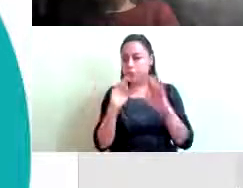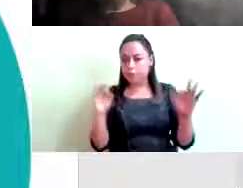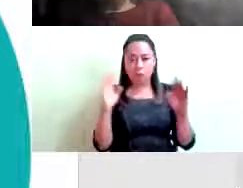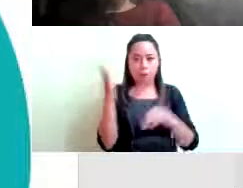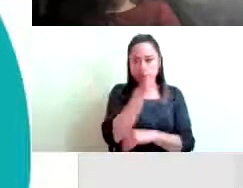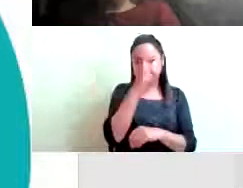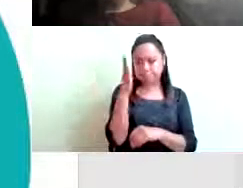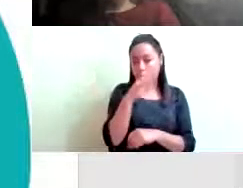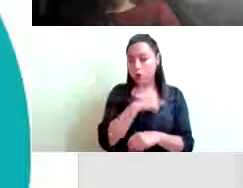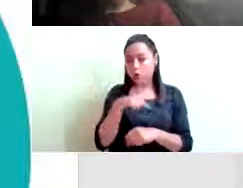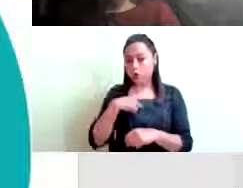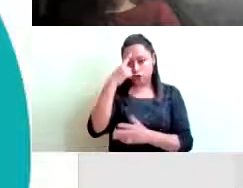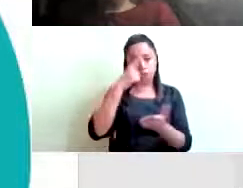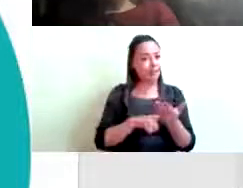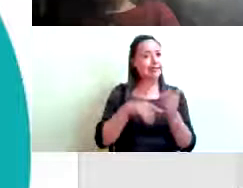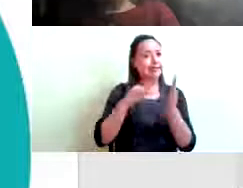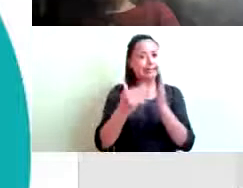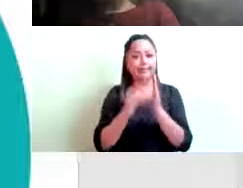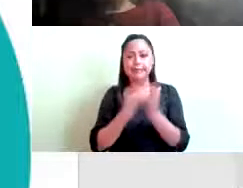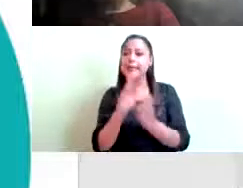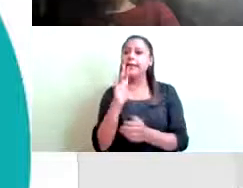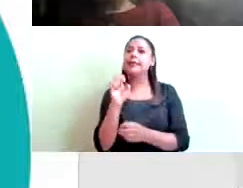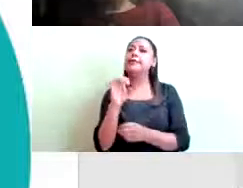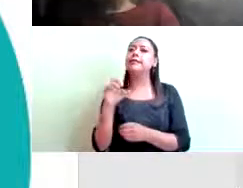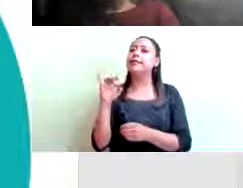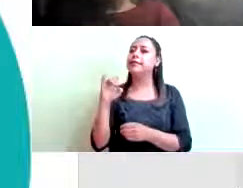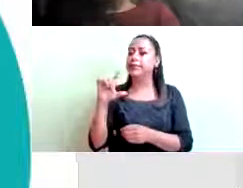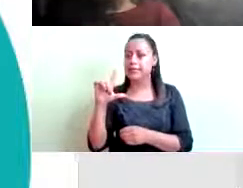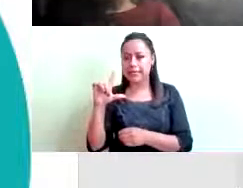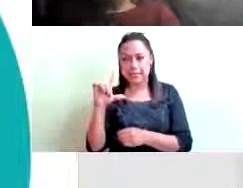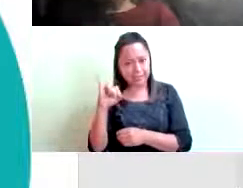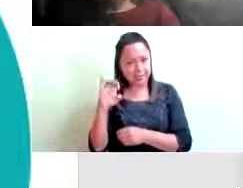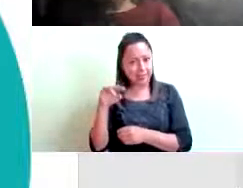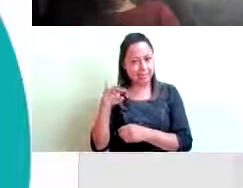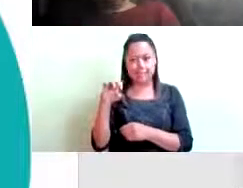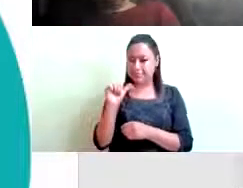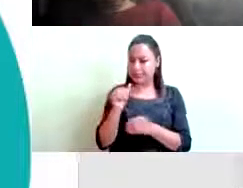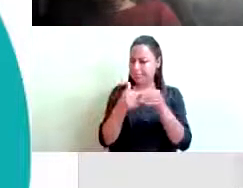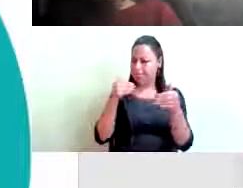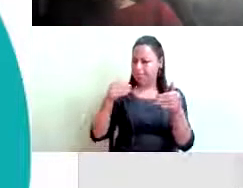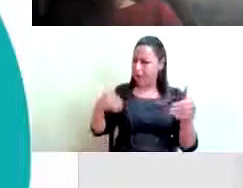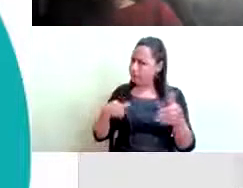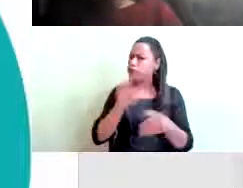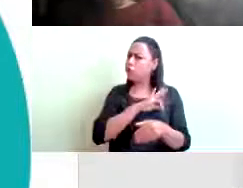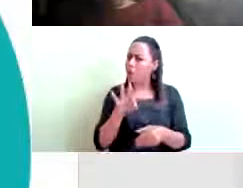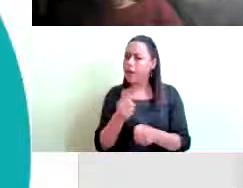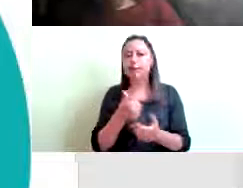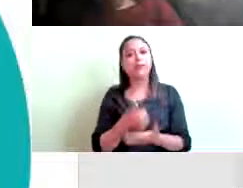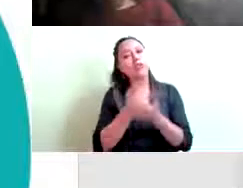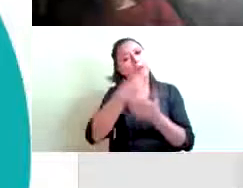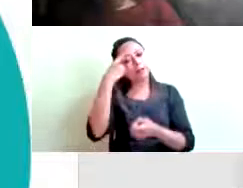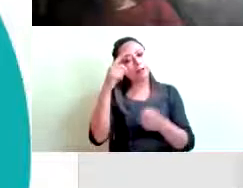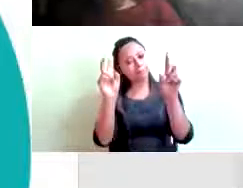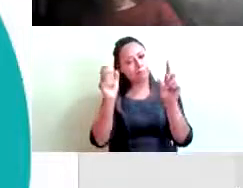los planes de resiliencia anteriores pues rescatan algunas cuestiones que tendrían que incluirse